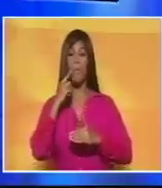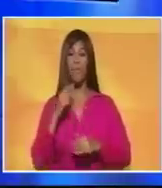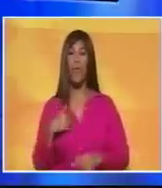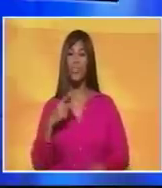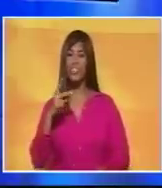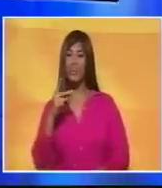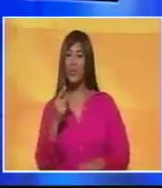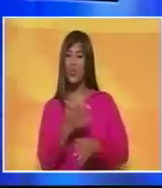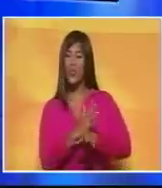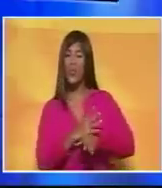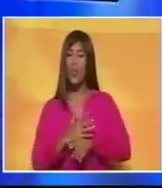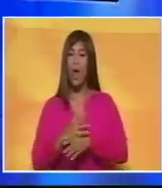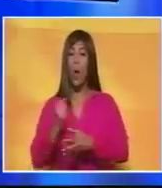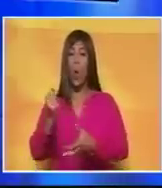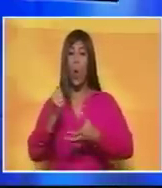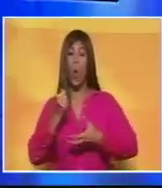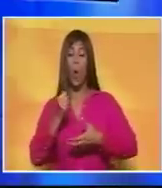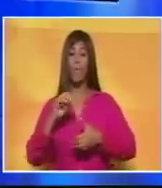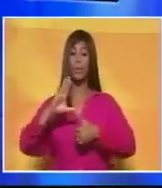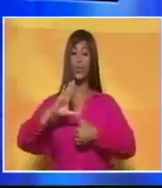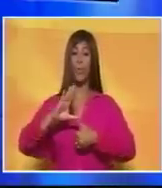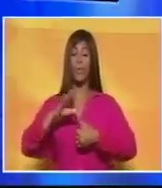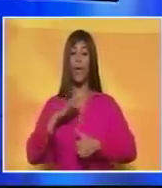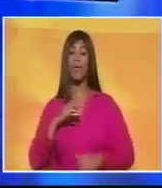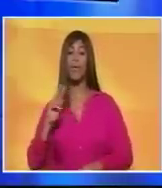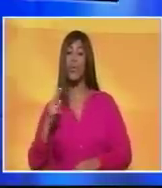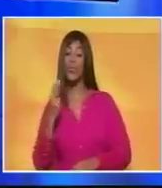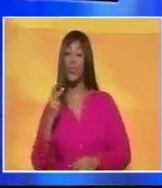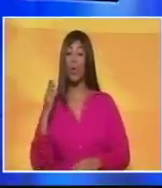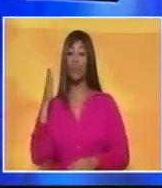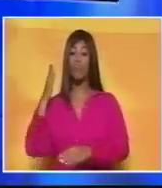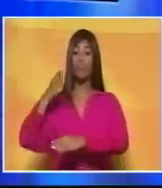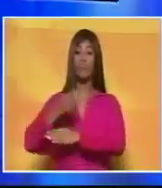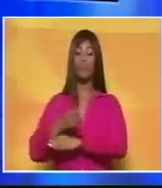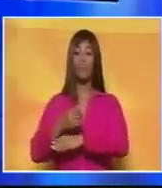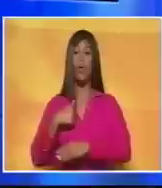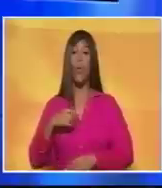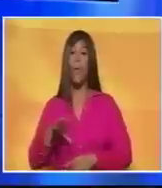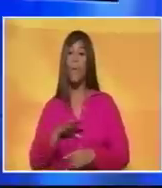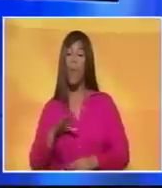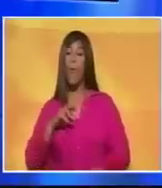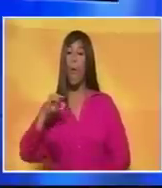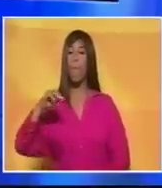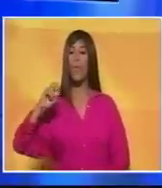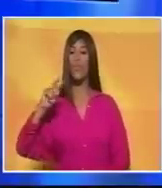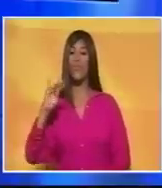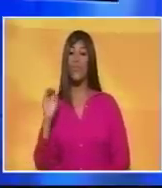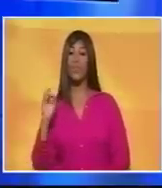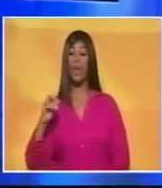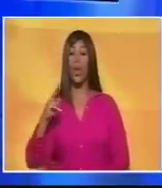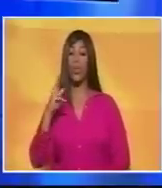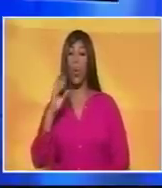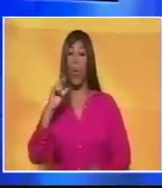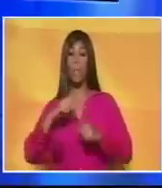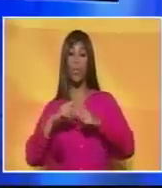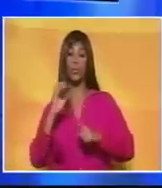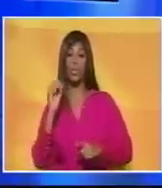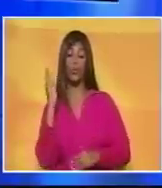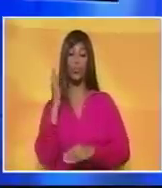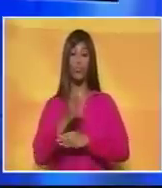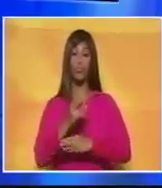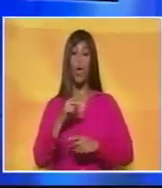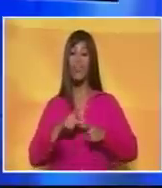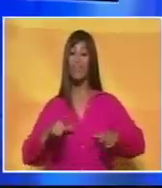de segunda ronda de Copa Sudamericana ante el Liverpool uruguayo y derrotó al cuadro de Montevideo 2-0 este martes en el Olímpico de la UCB